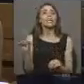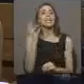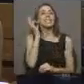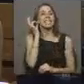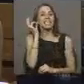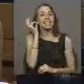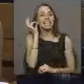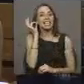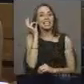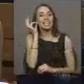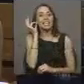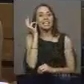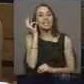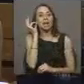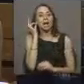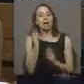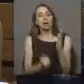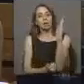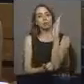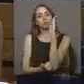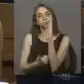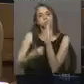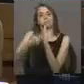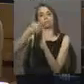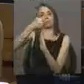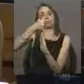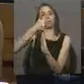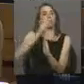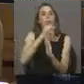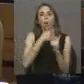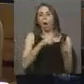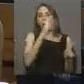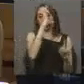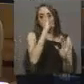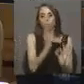se establece en un sitial que hasta el día de hoy no tiene un parangón.